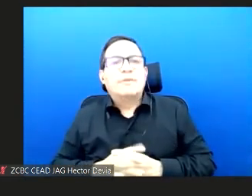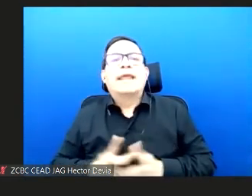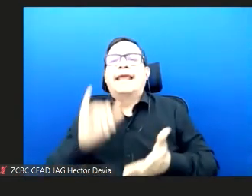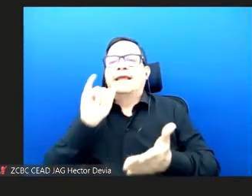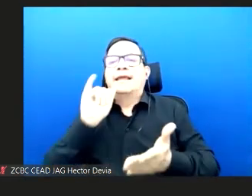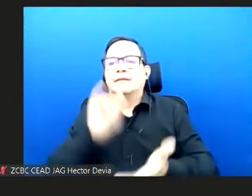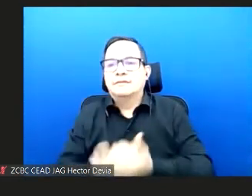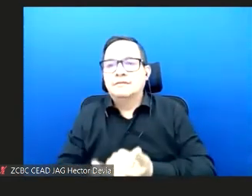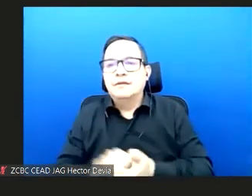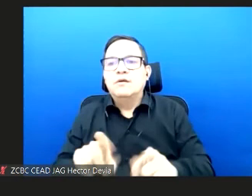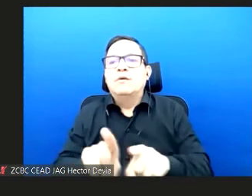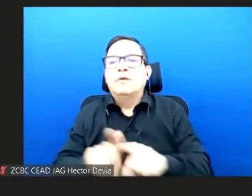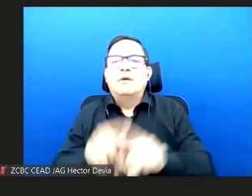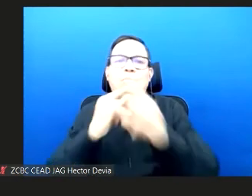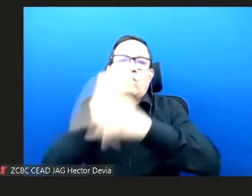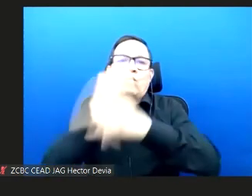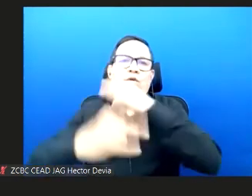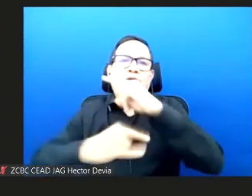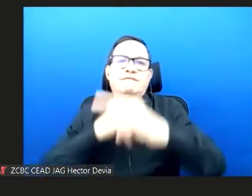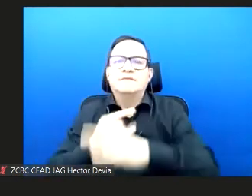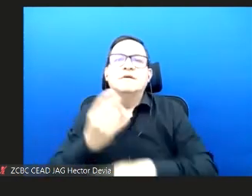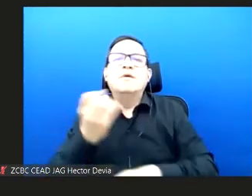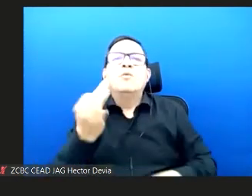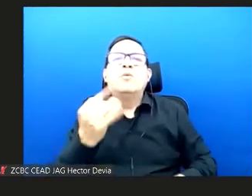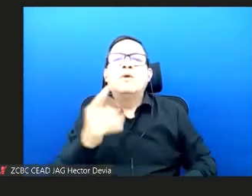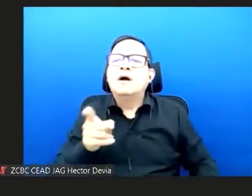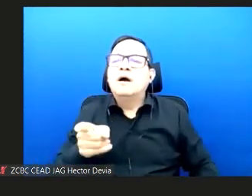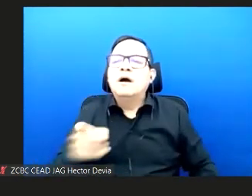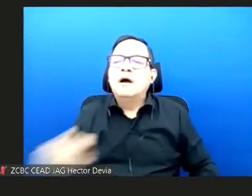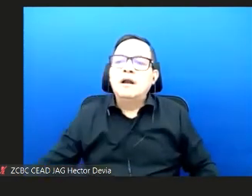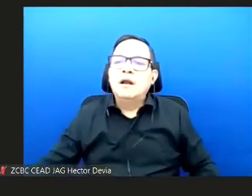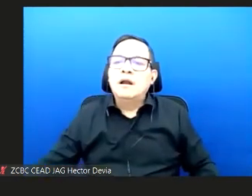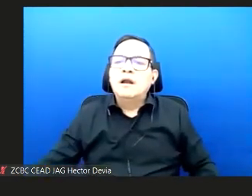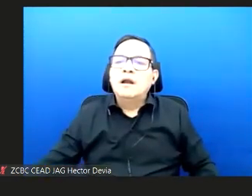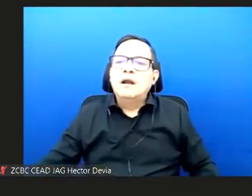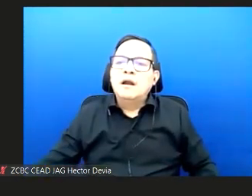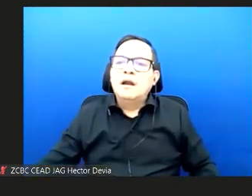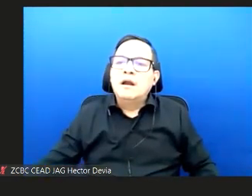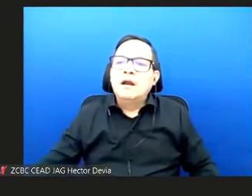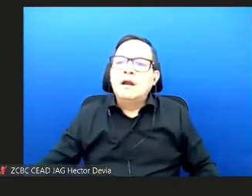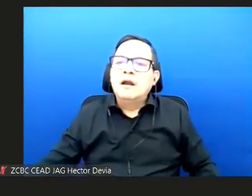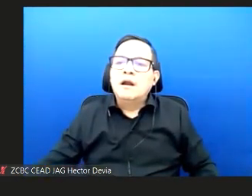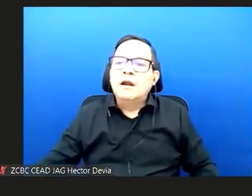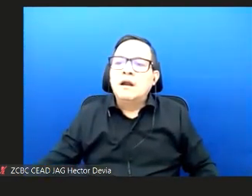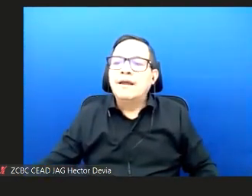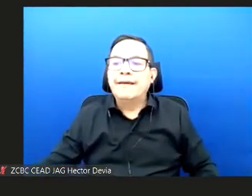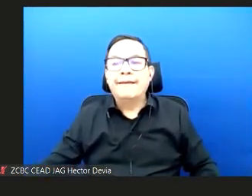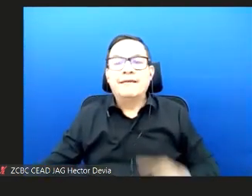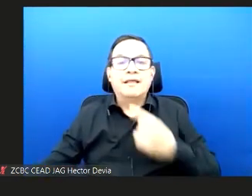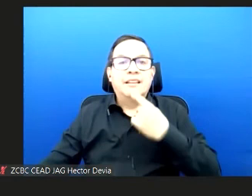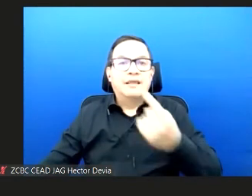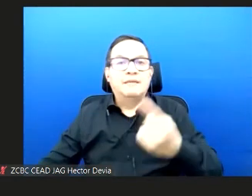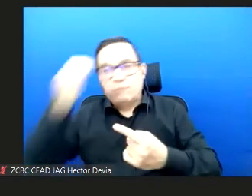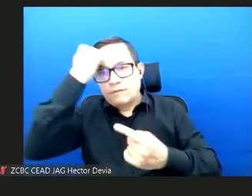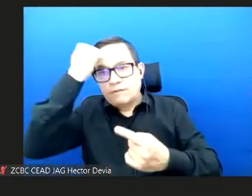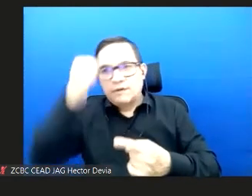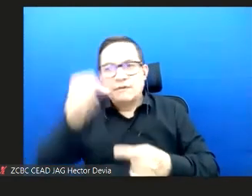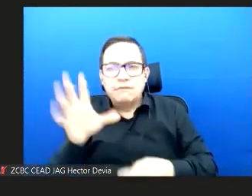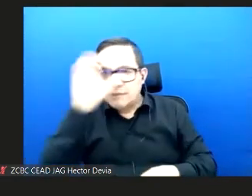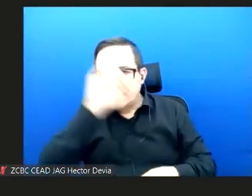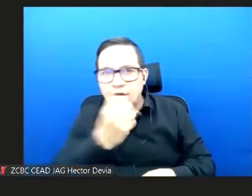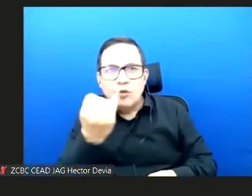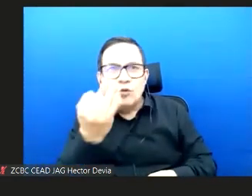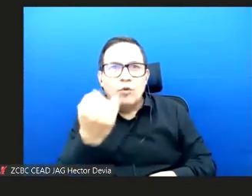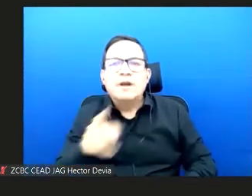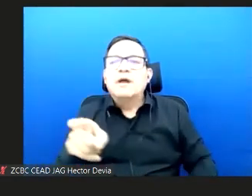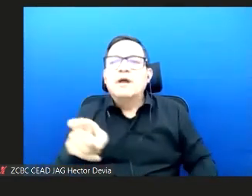Exactamente, en el universal. ¿Cuántos tenemos en el universal? ¿Listo? Fíjense, aquí tenemos nuestro número del universal.